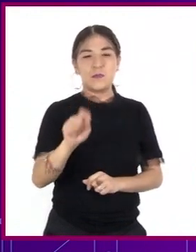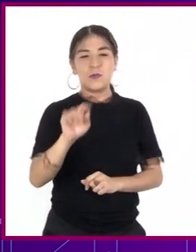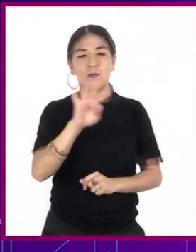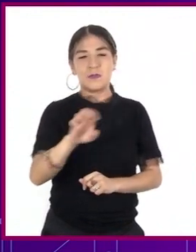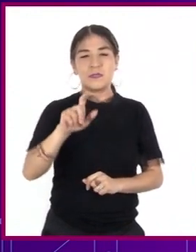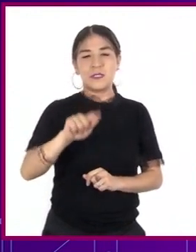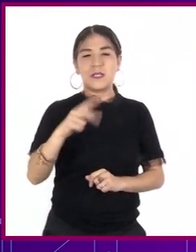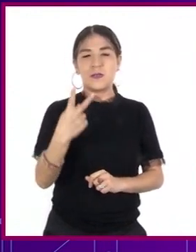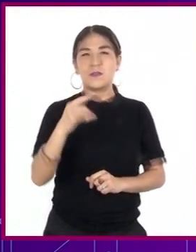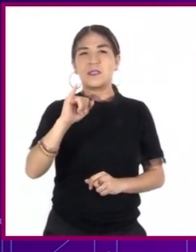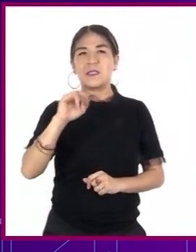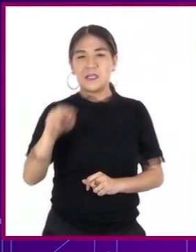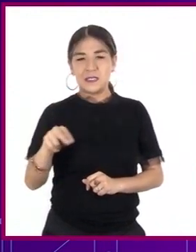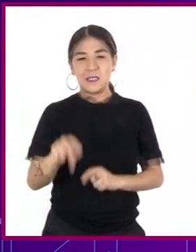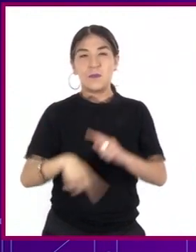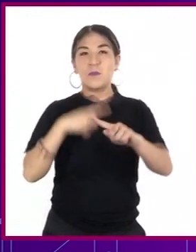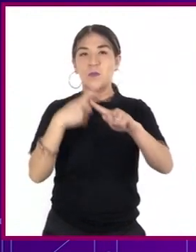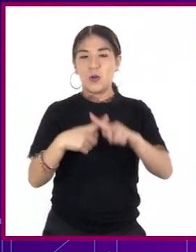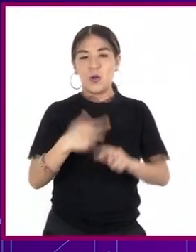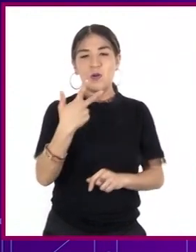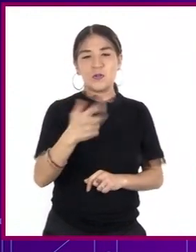20.472 pulgadas por